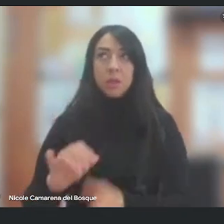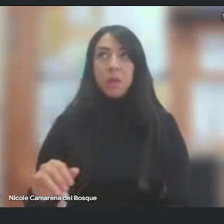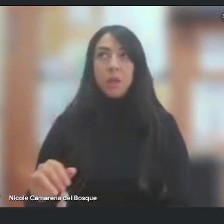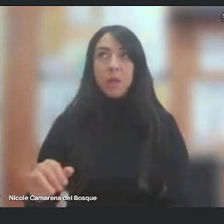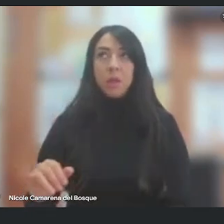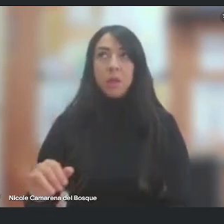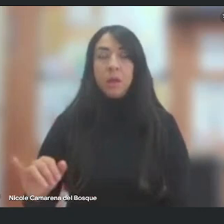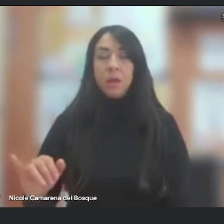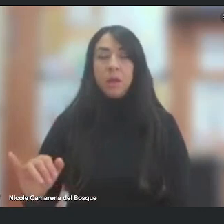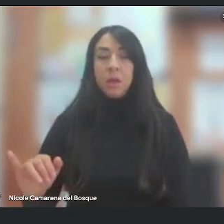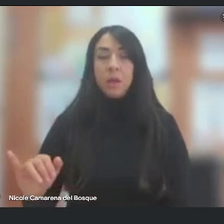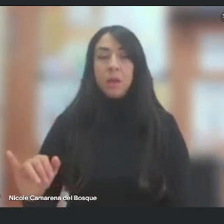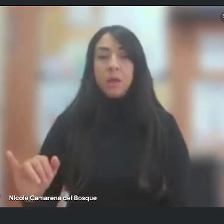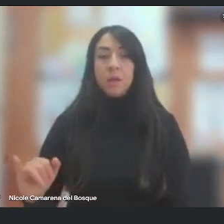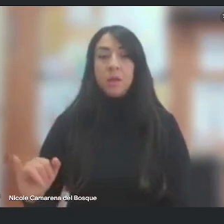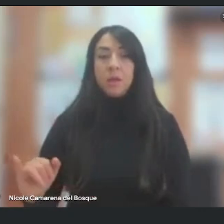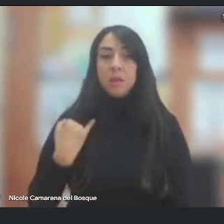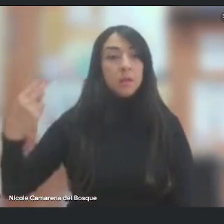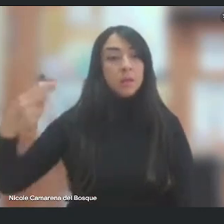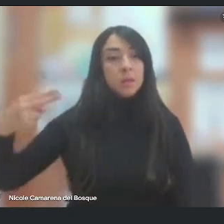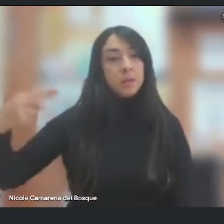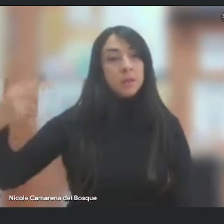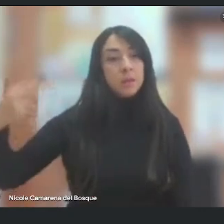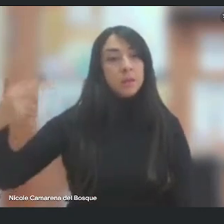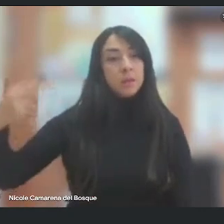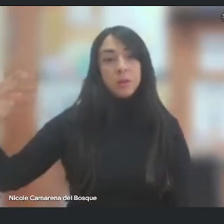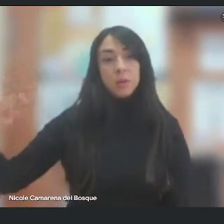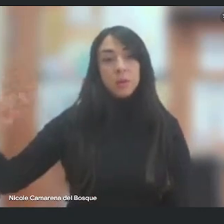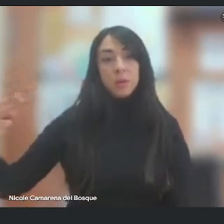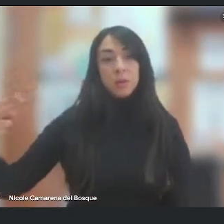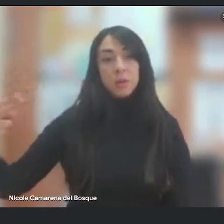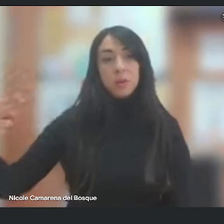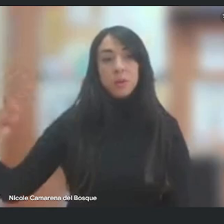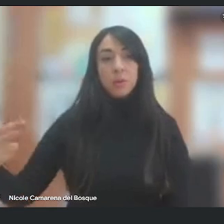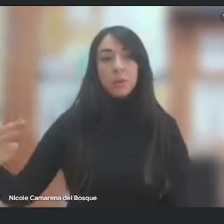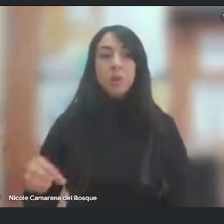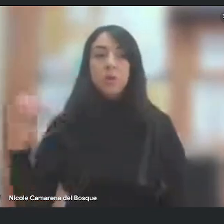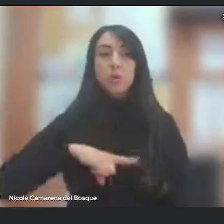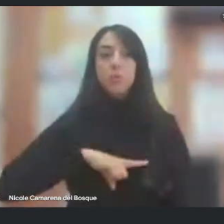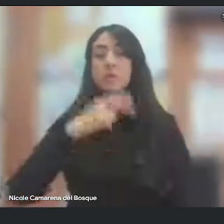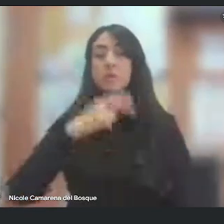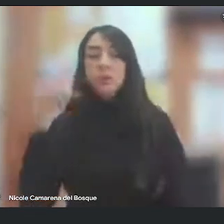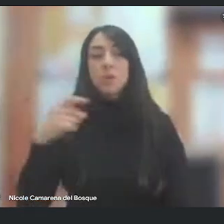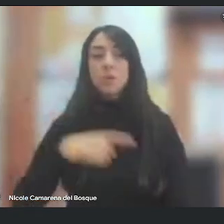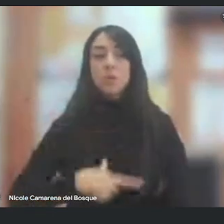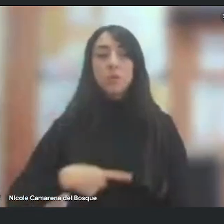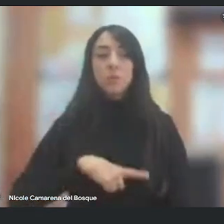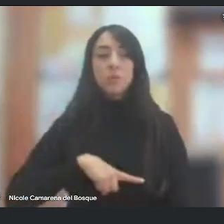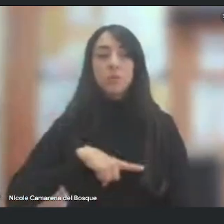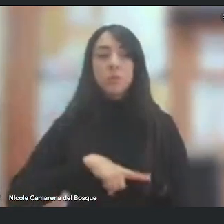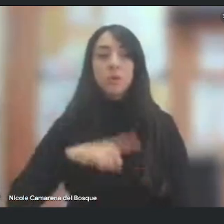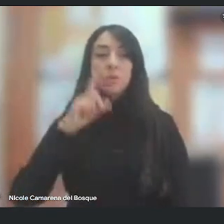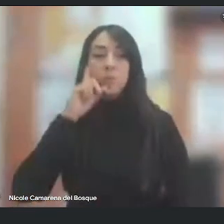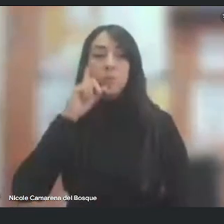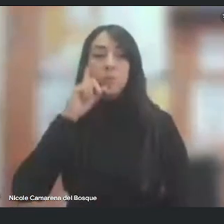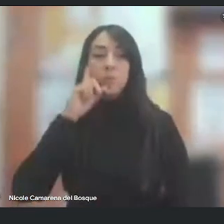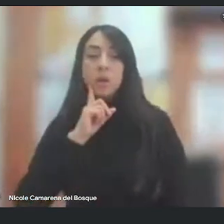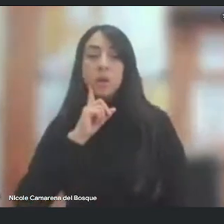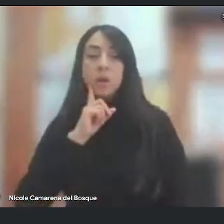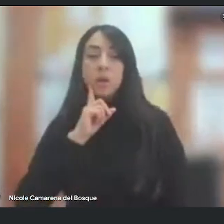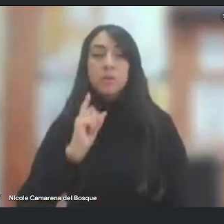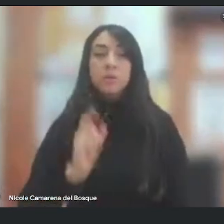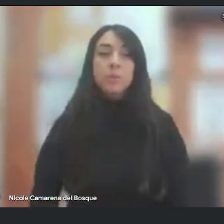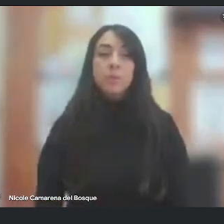o preferencia sexual, su edad, su religión, su embarazo, su estado civil, su opinión